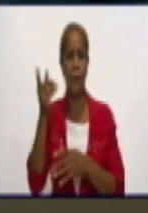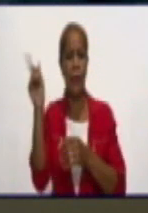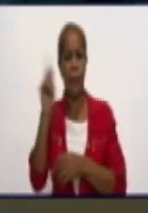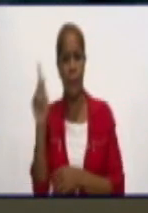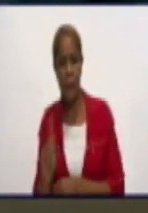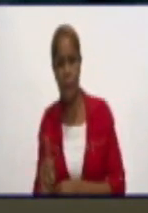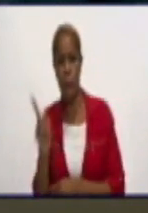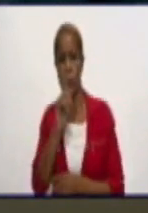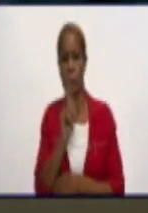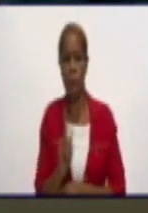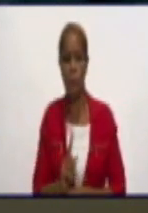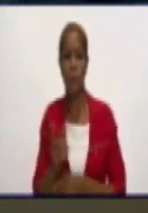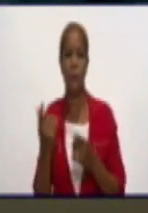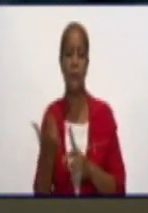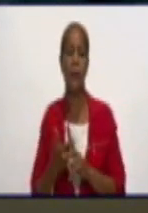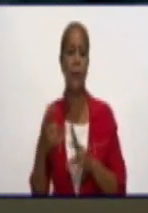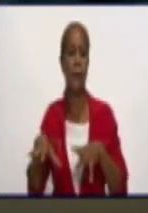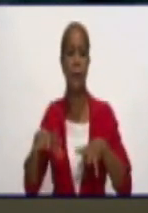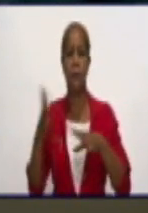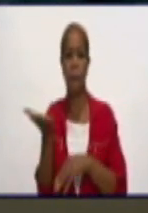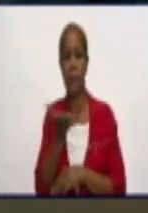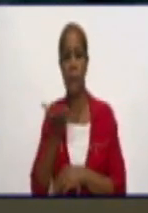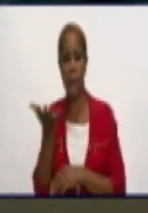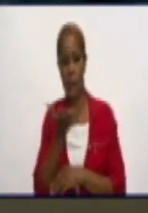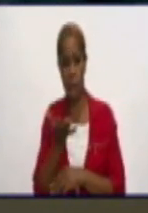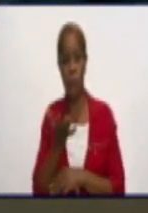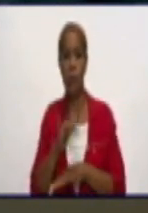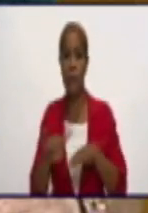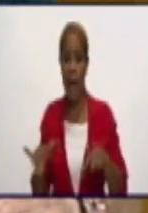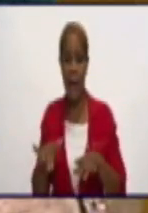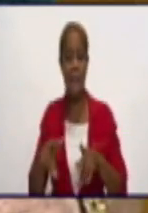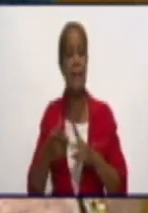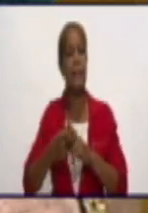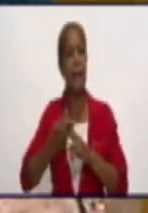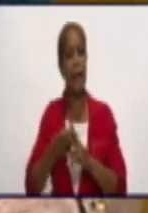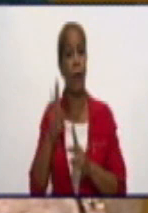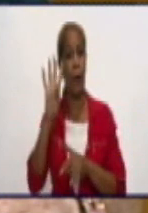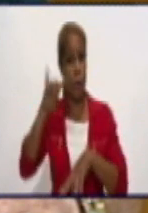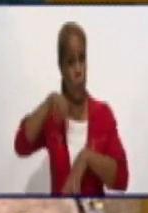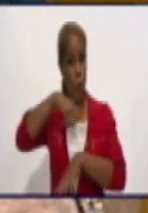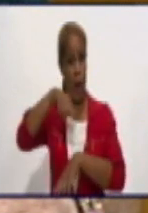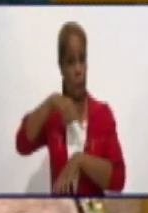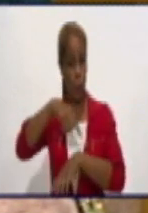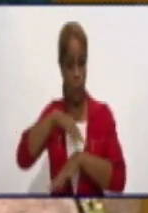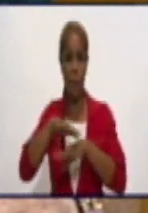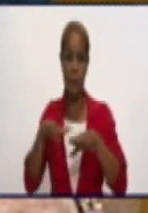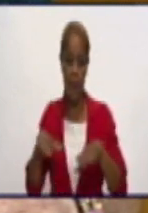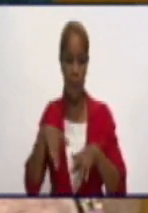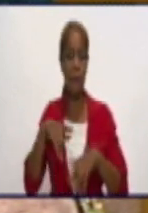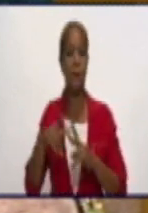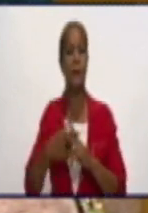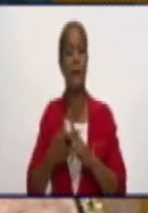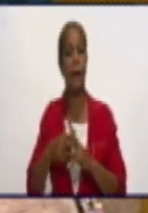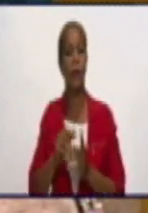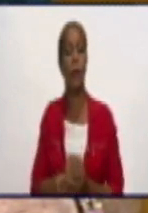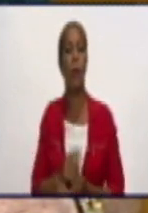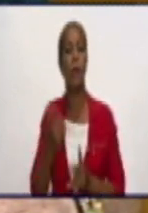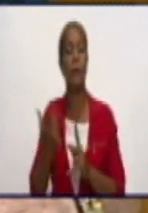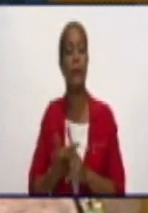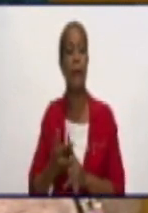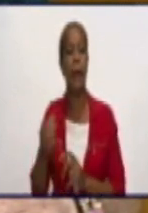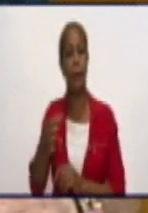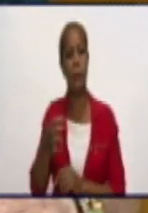averías que se restablecieron en 4 horas a partir de la socorrió en horas de la noche del día de ayer. Y en San Francisco, en